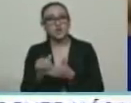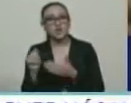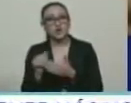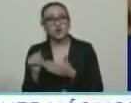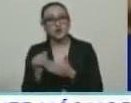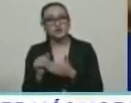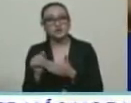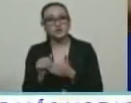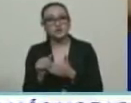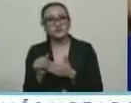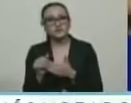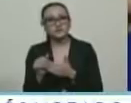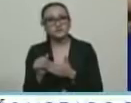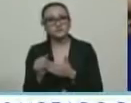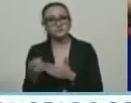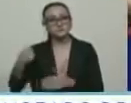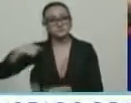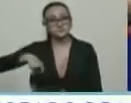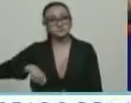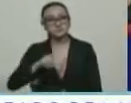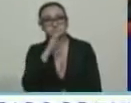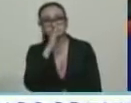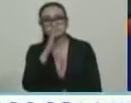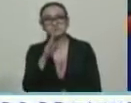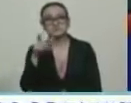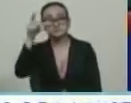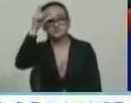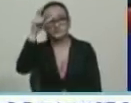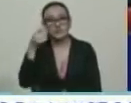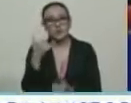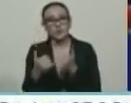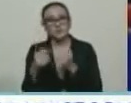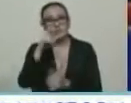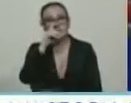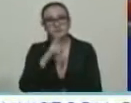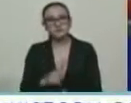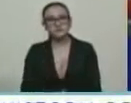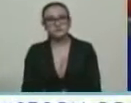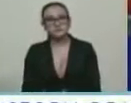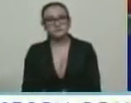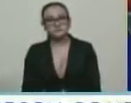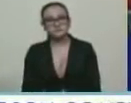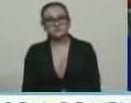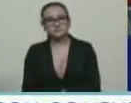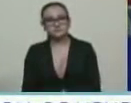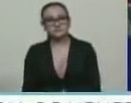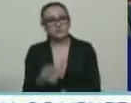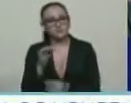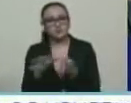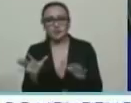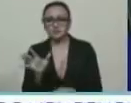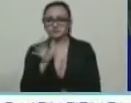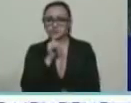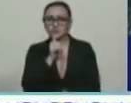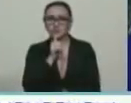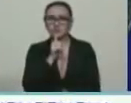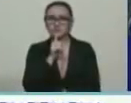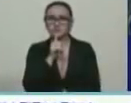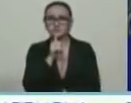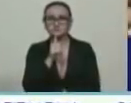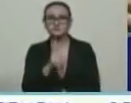2 millones de dólares fueron inversiones directas en Turquía en los últimos años. Y esto no es una casualidad. Y